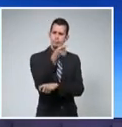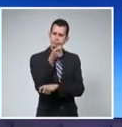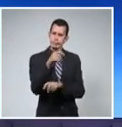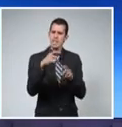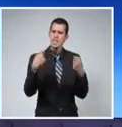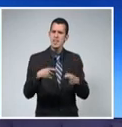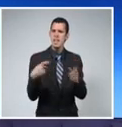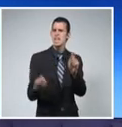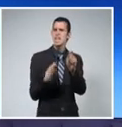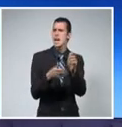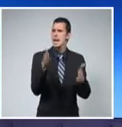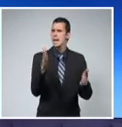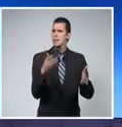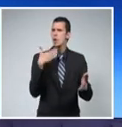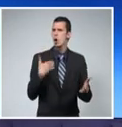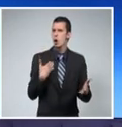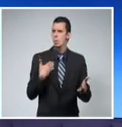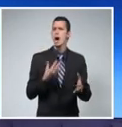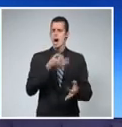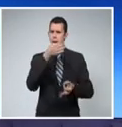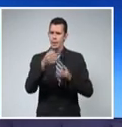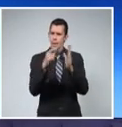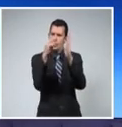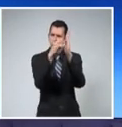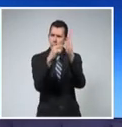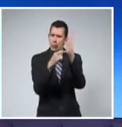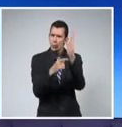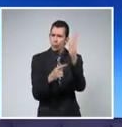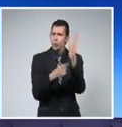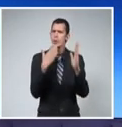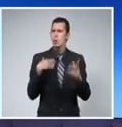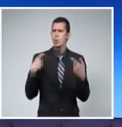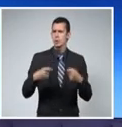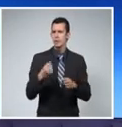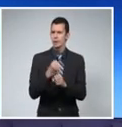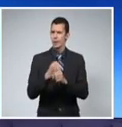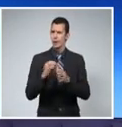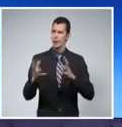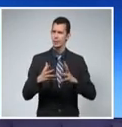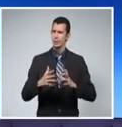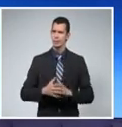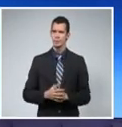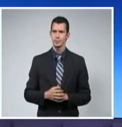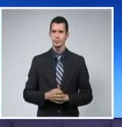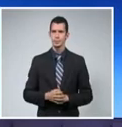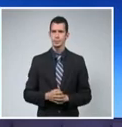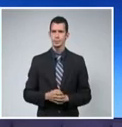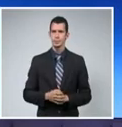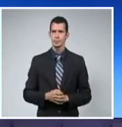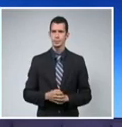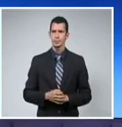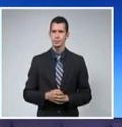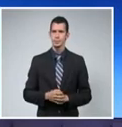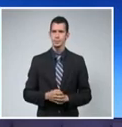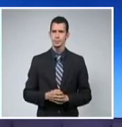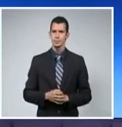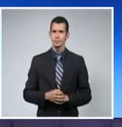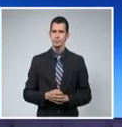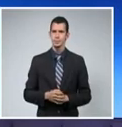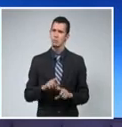caminos, les indican las acciones, los modos, y que paradójicamente, así es la vida, algunos dicen